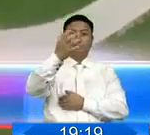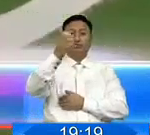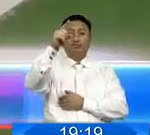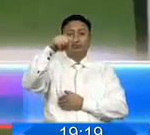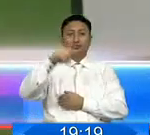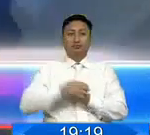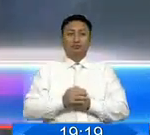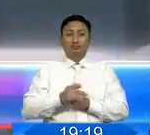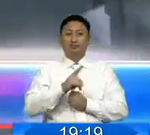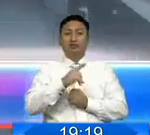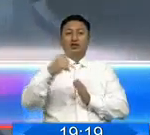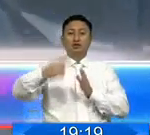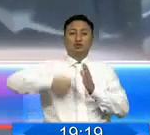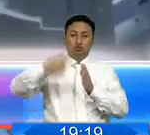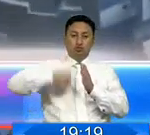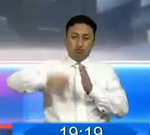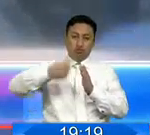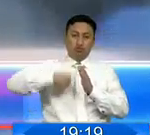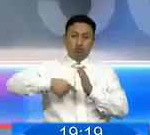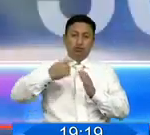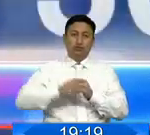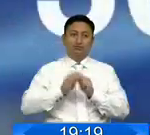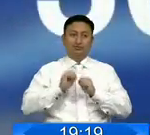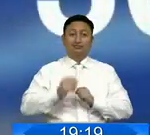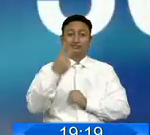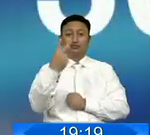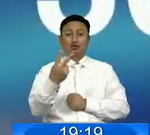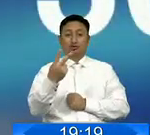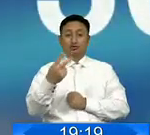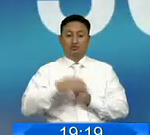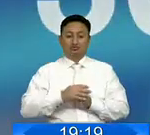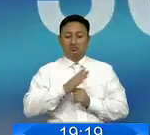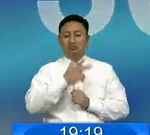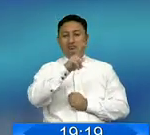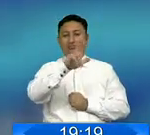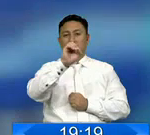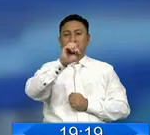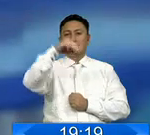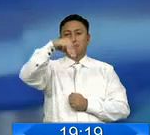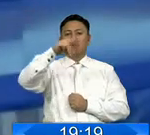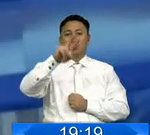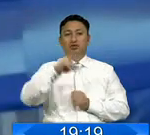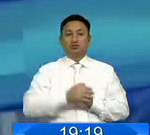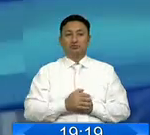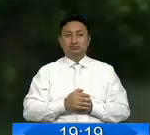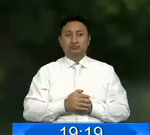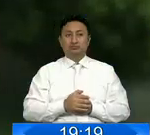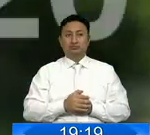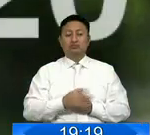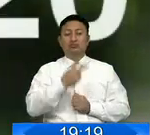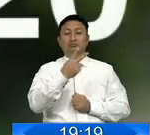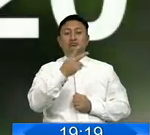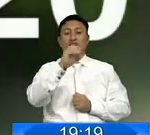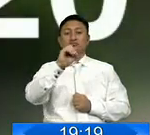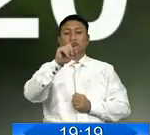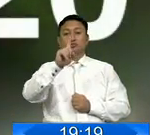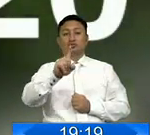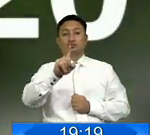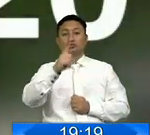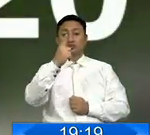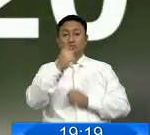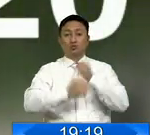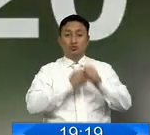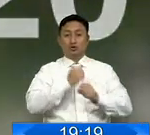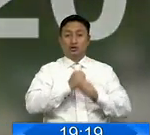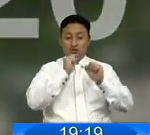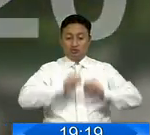casa de máquinas. Allí se prevé instalar dos turbinas para generar 30 megavatios hora y 201 gigavatios por año para